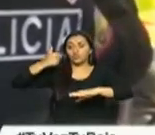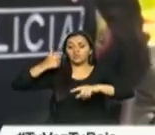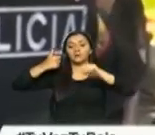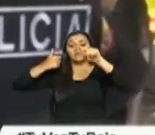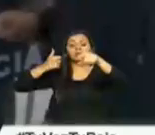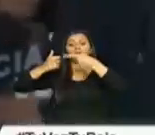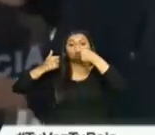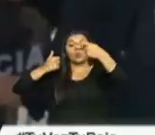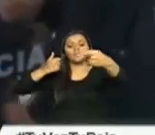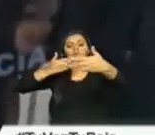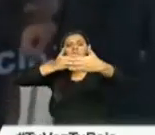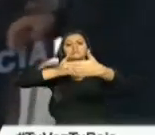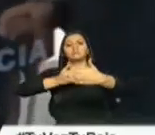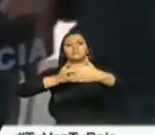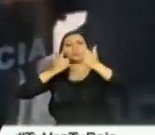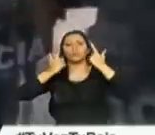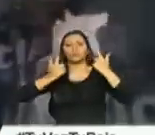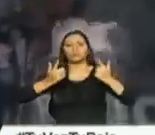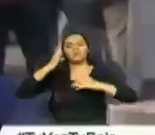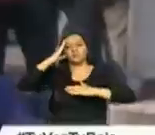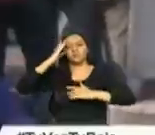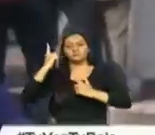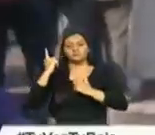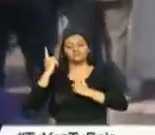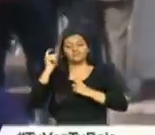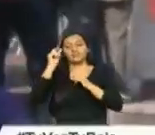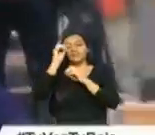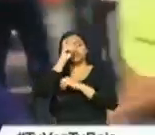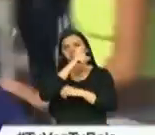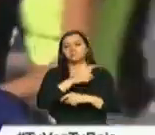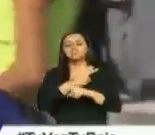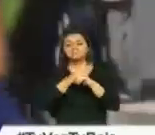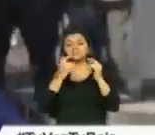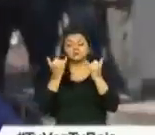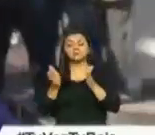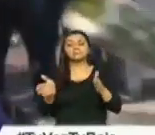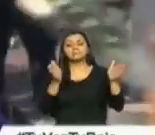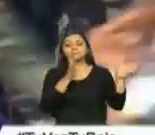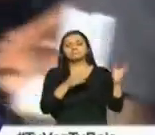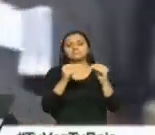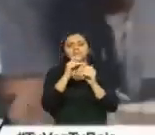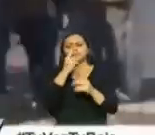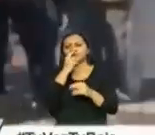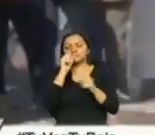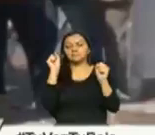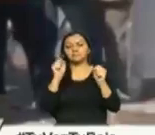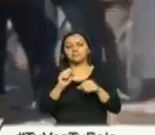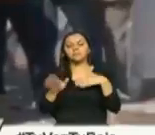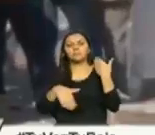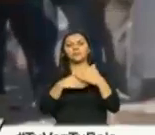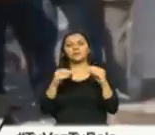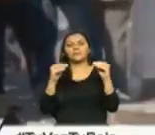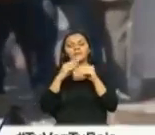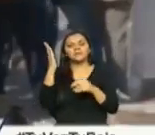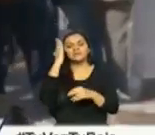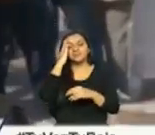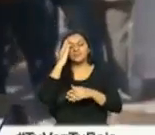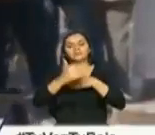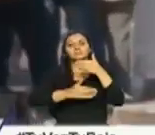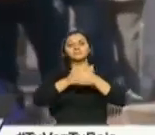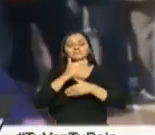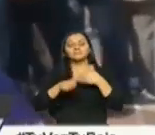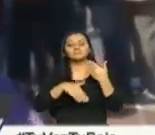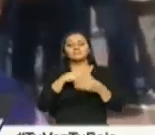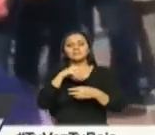las autoridades y son los encargados de mantener el orden. Yo creo que es bastante interesante porque nos da a conocer y